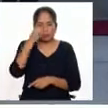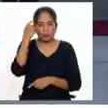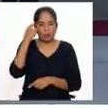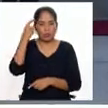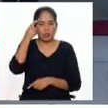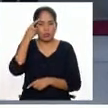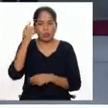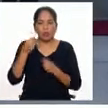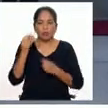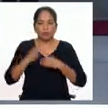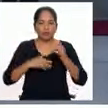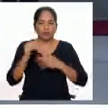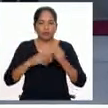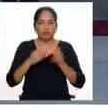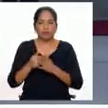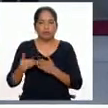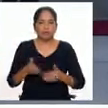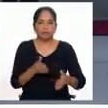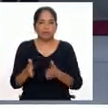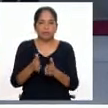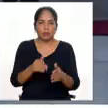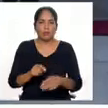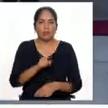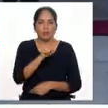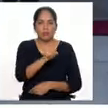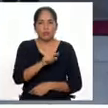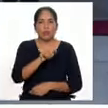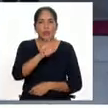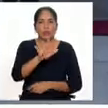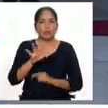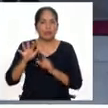esta carretera que tiene 157 kilómetros.